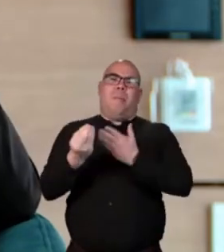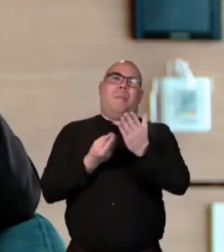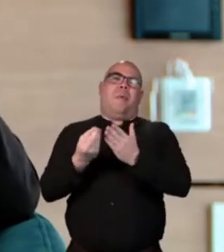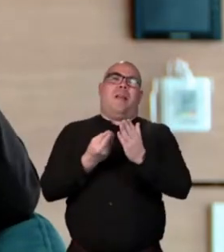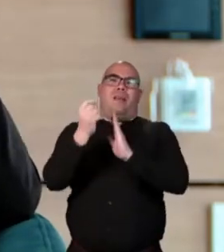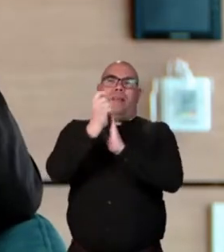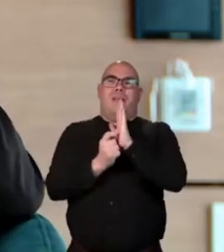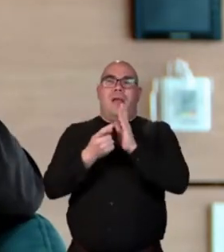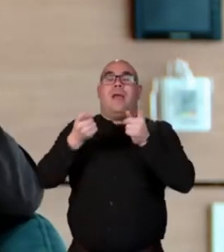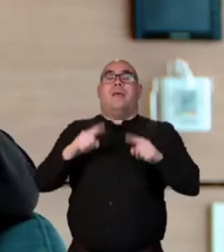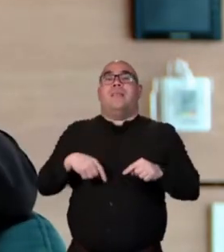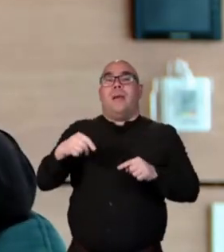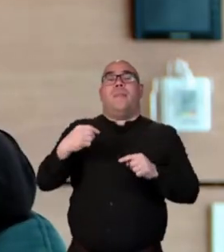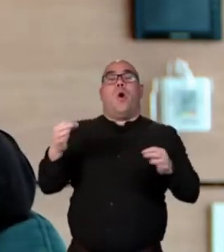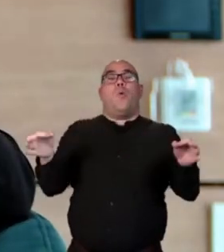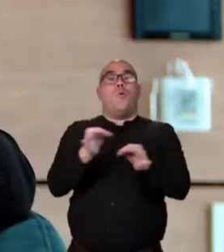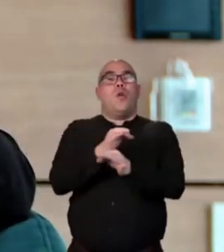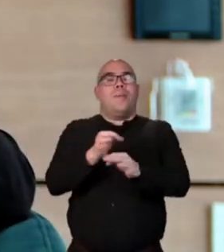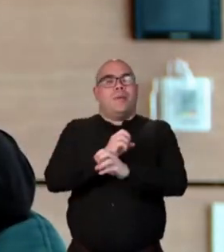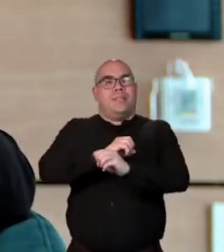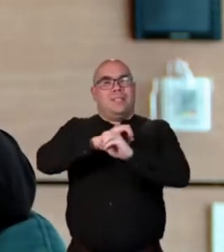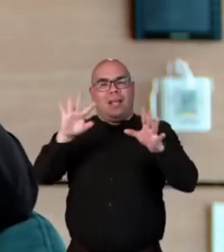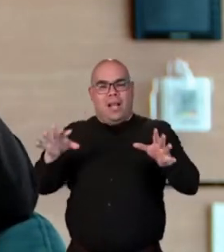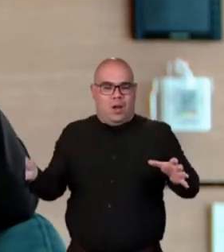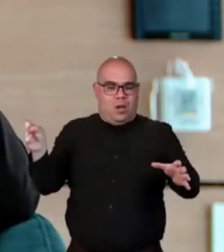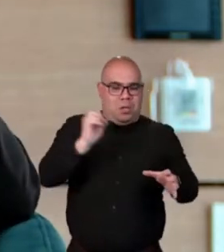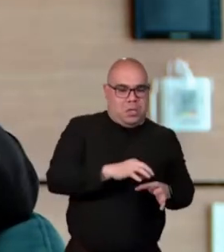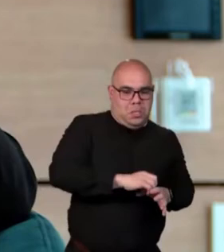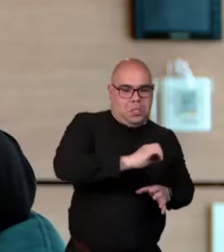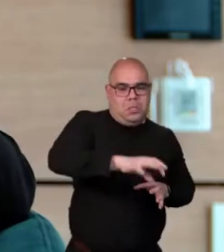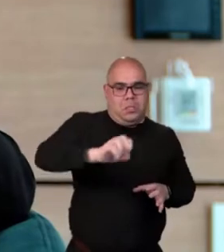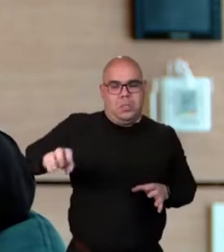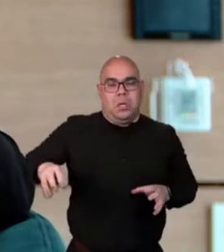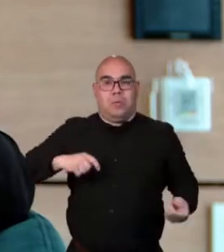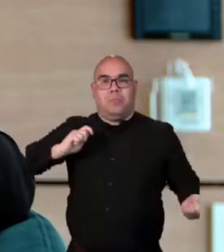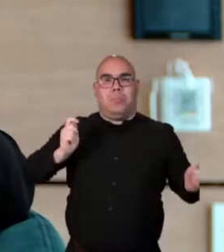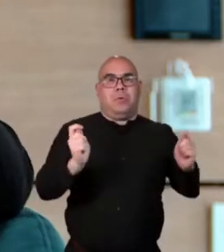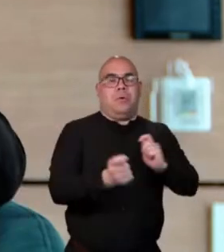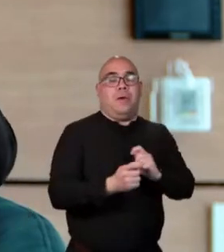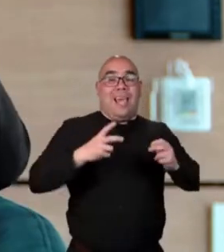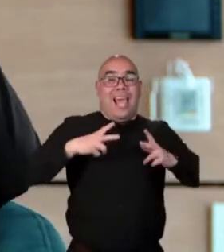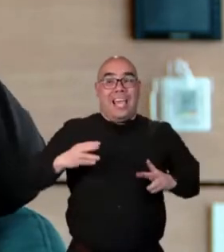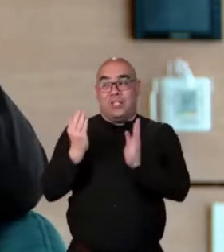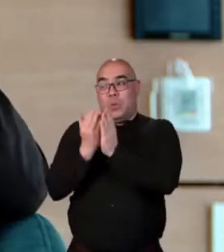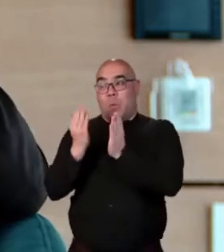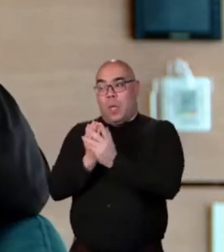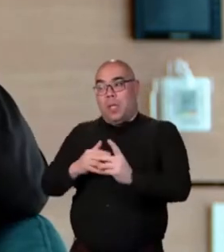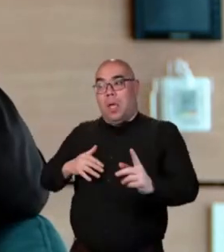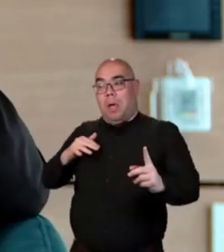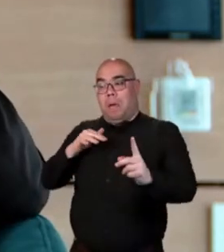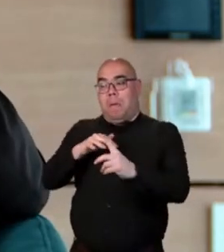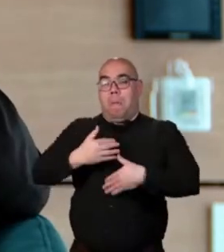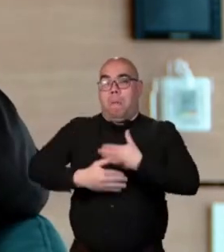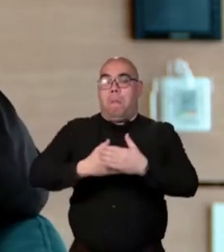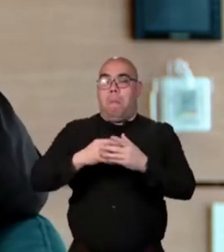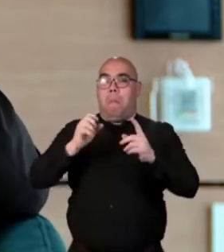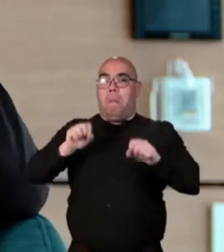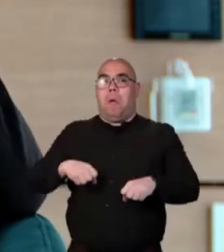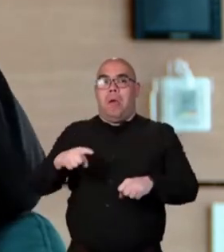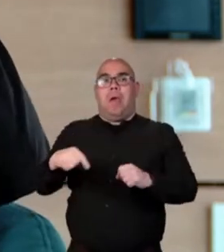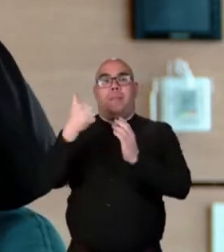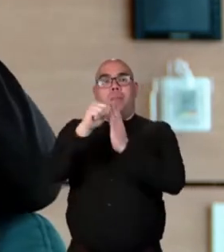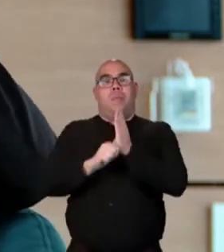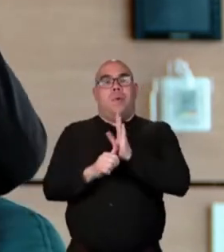homologación es muy claro que permite la movilidad interna y que ha motivado que nuestros estudiantes pues puedan entrar por ejemplo a este programa que tenemos